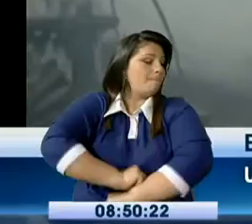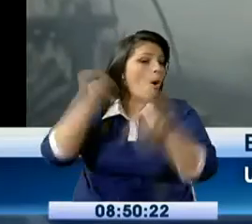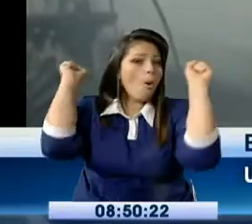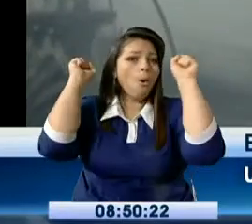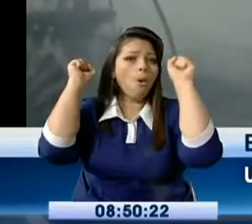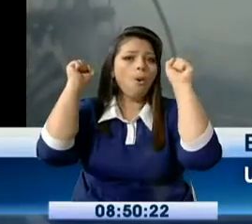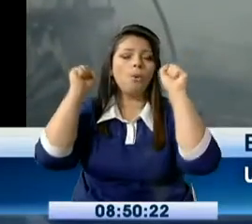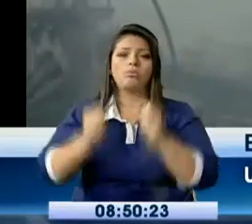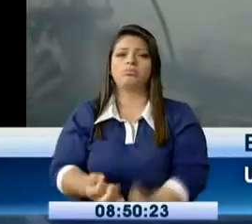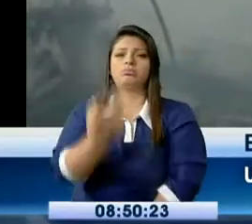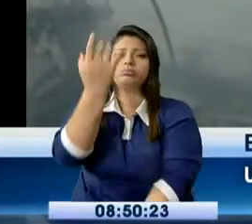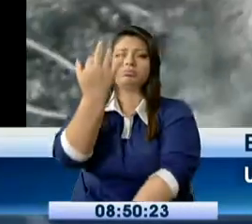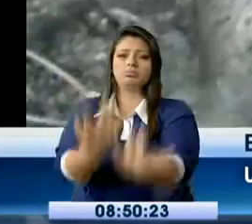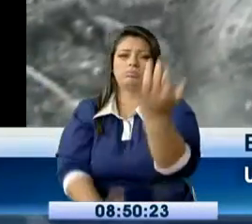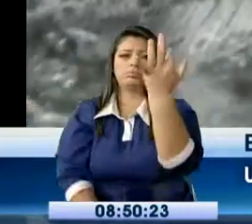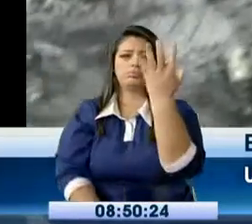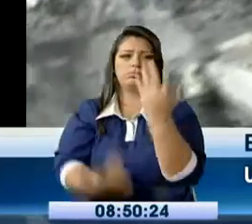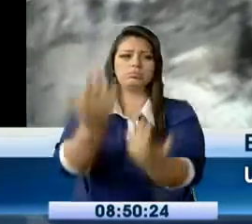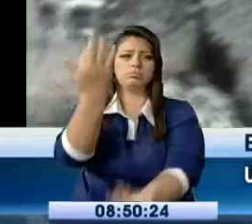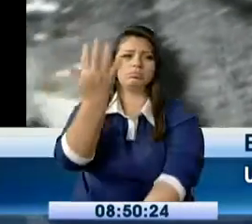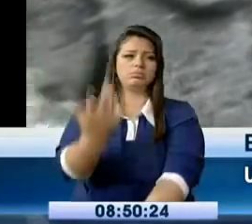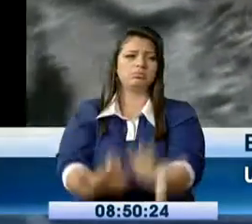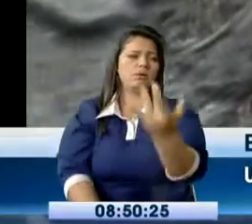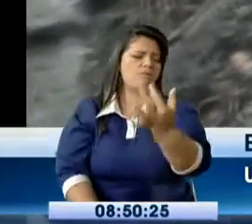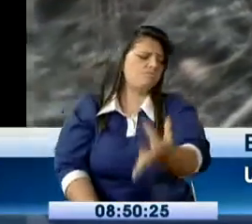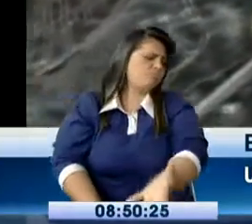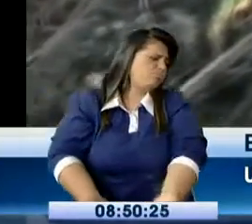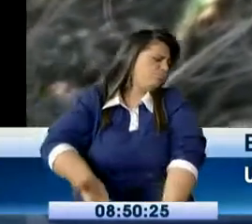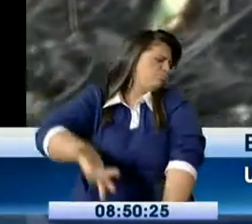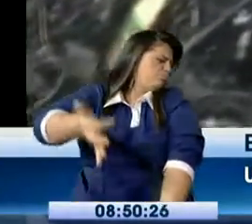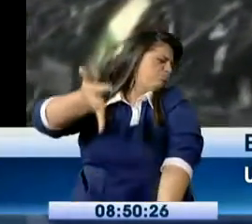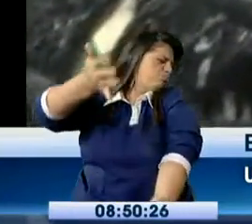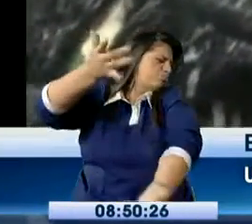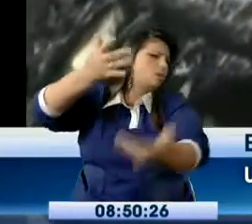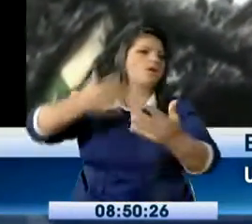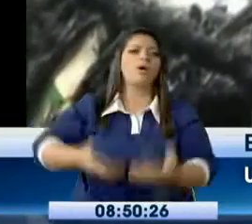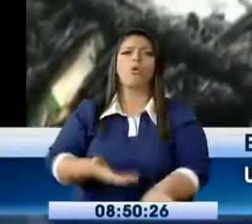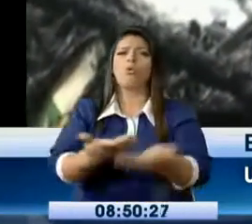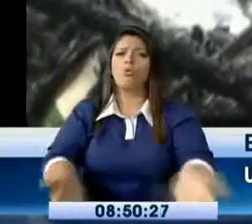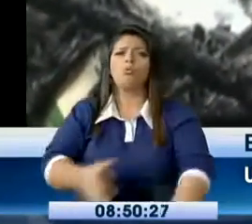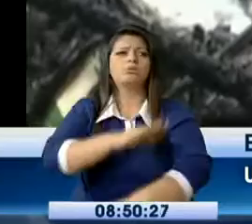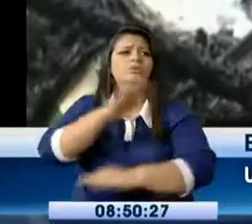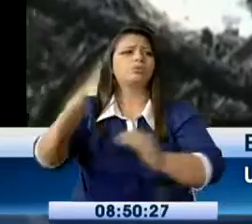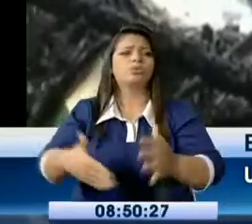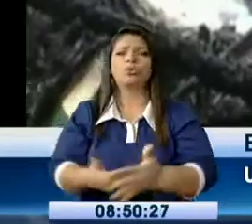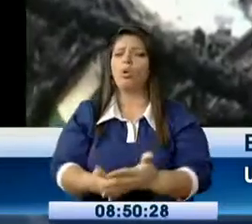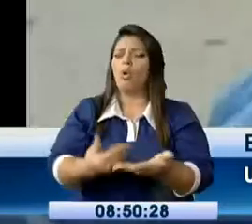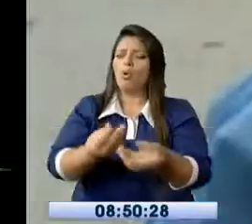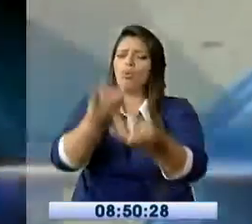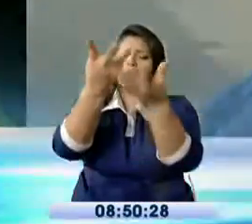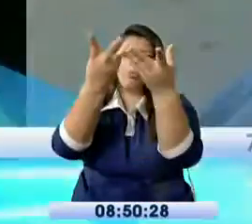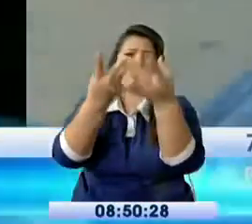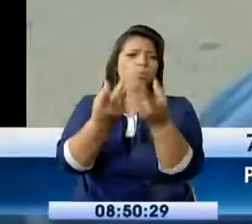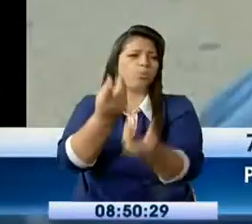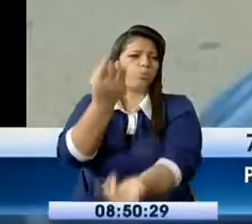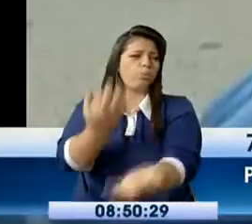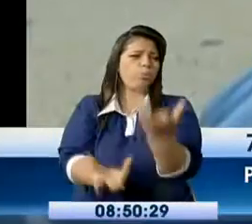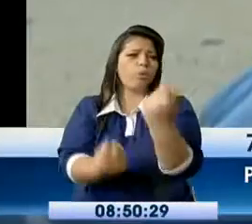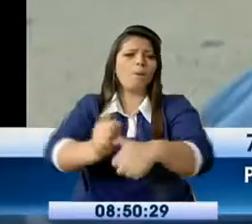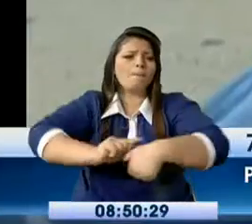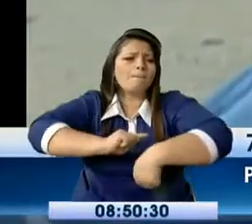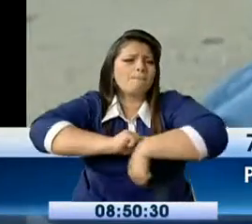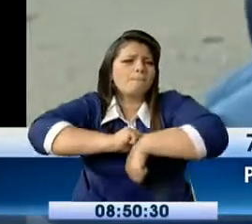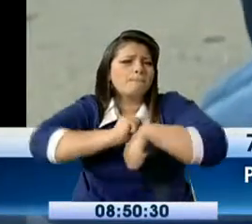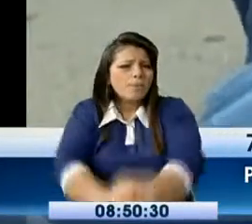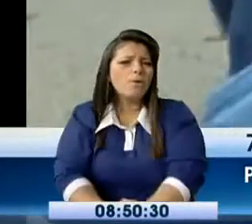apagar el fuego, pero fue en vano. Las llamas se propagaron y lo consumieron todo en cuestión de minutos. Una cosa dura sonó y